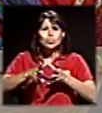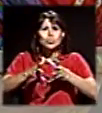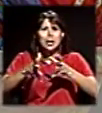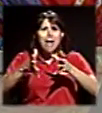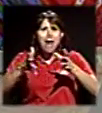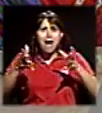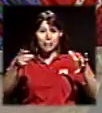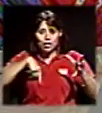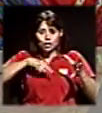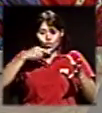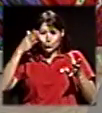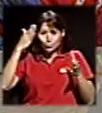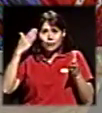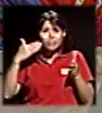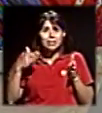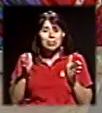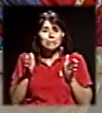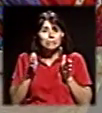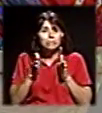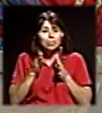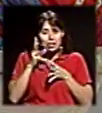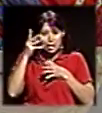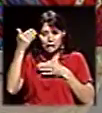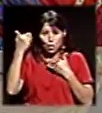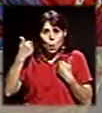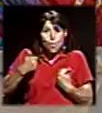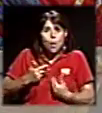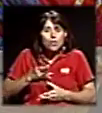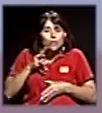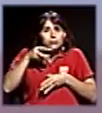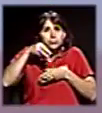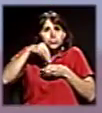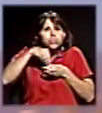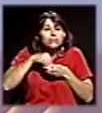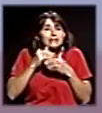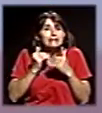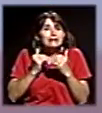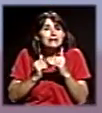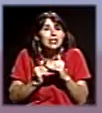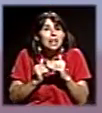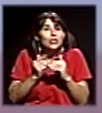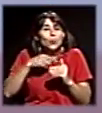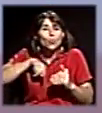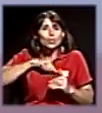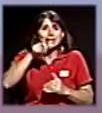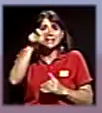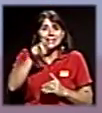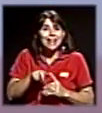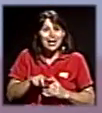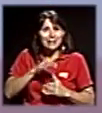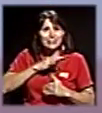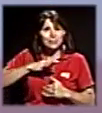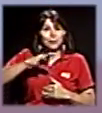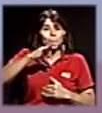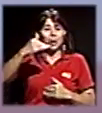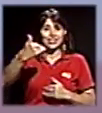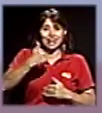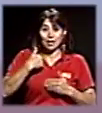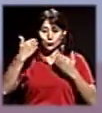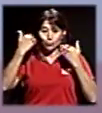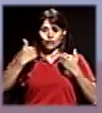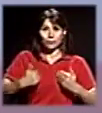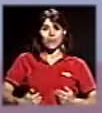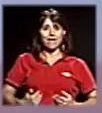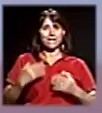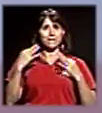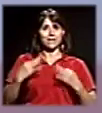espirituales teniendo una experiencia física y que mientras lo estamos y tenemos esta bendición de tener esta